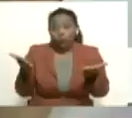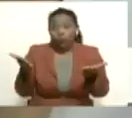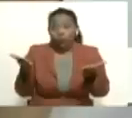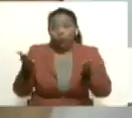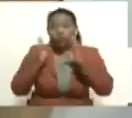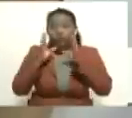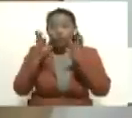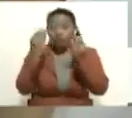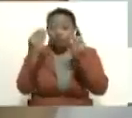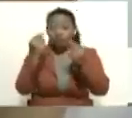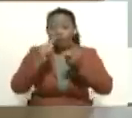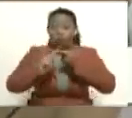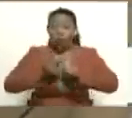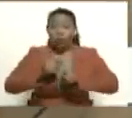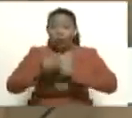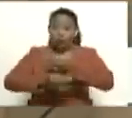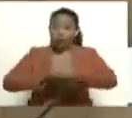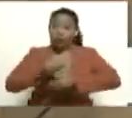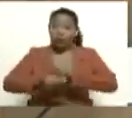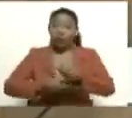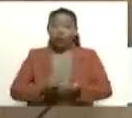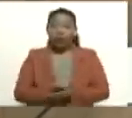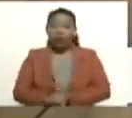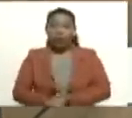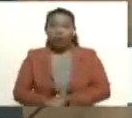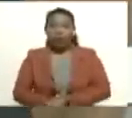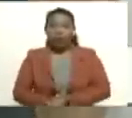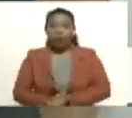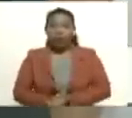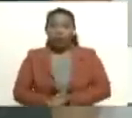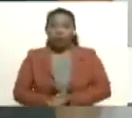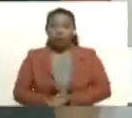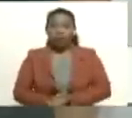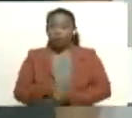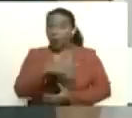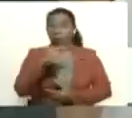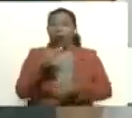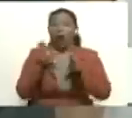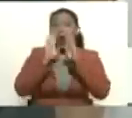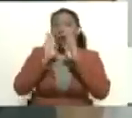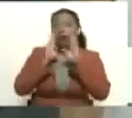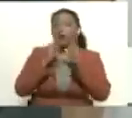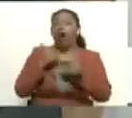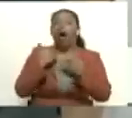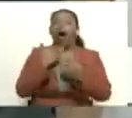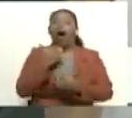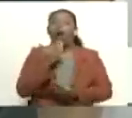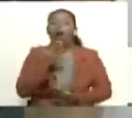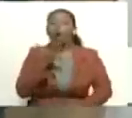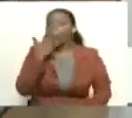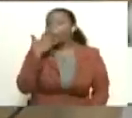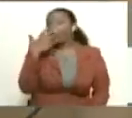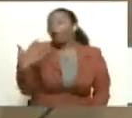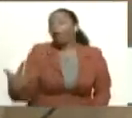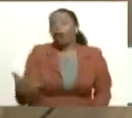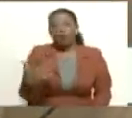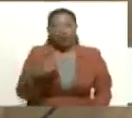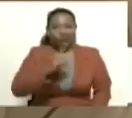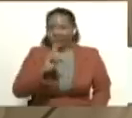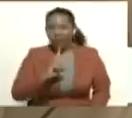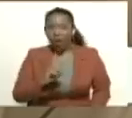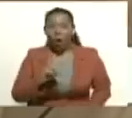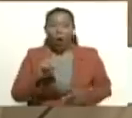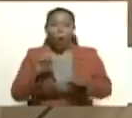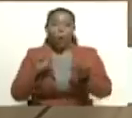confesando miles de homicidios. No está confesando que se comió una luz, ni